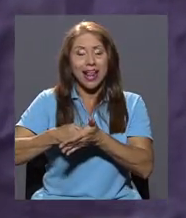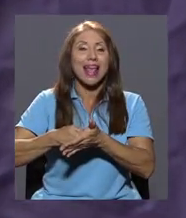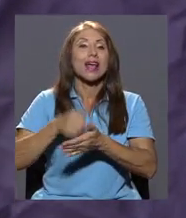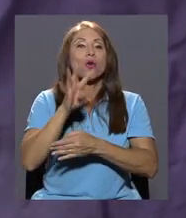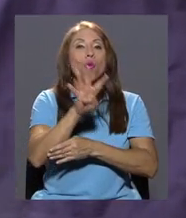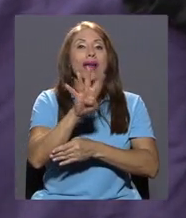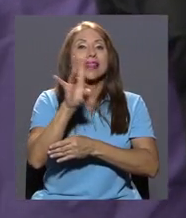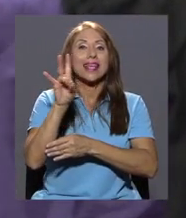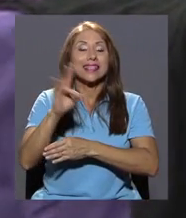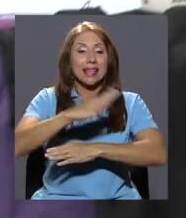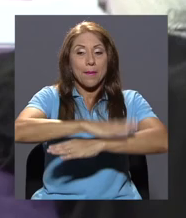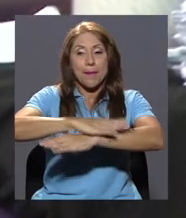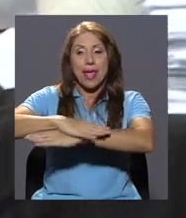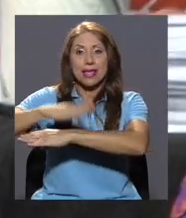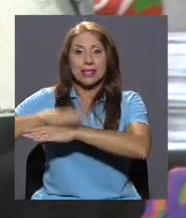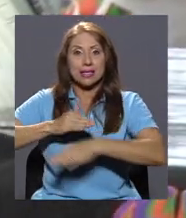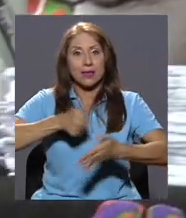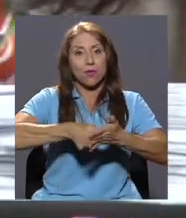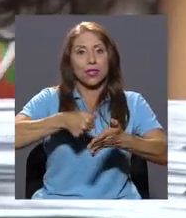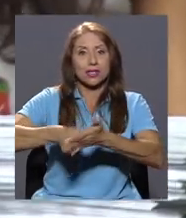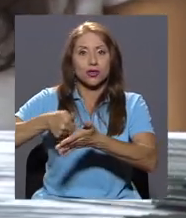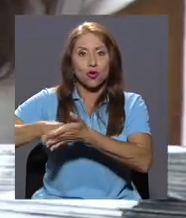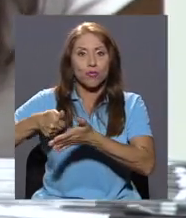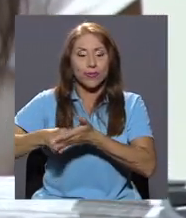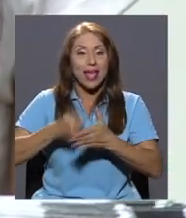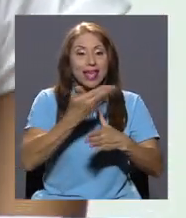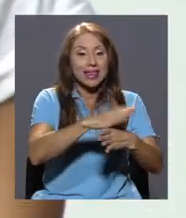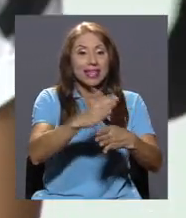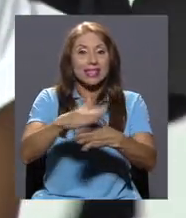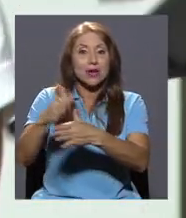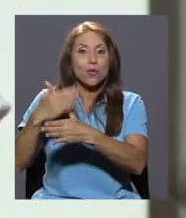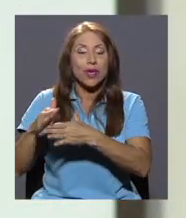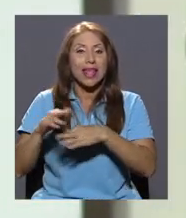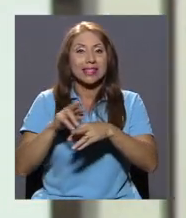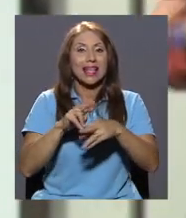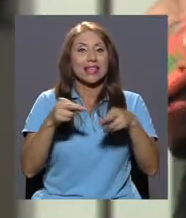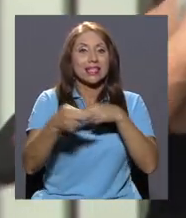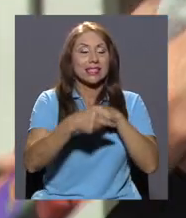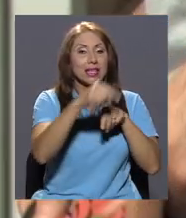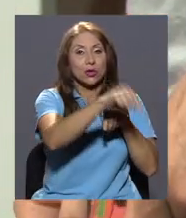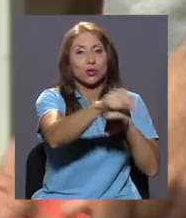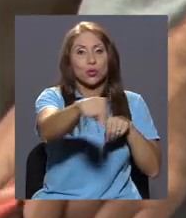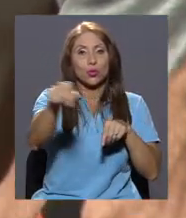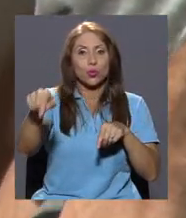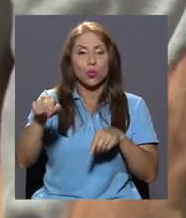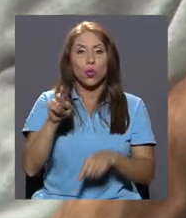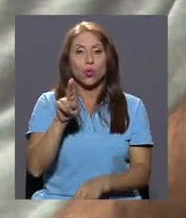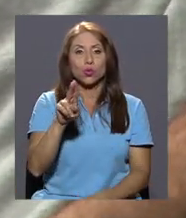habilitarán 47 mesas de votación distribuidas en las sedes y recintos de la UCR.